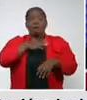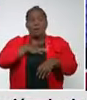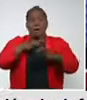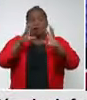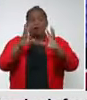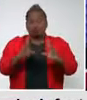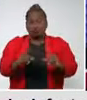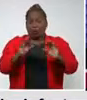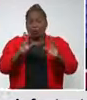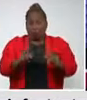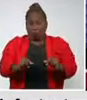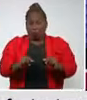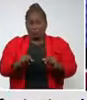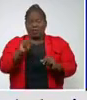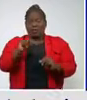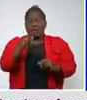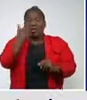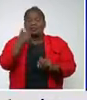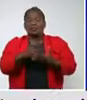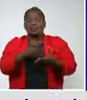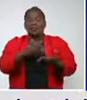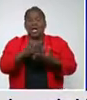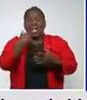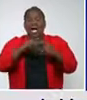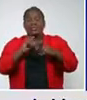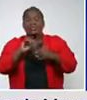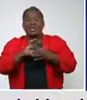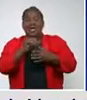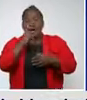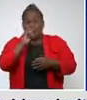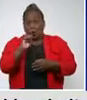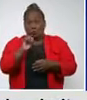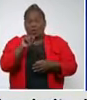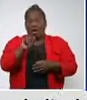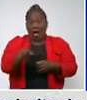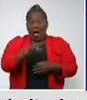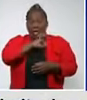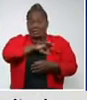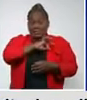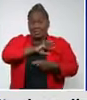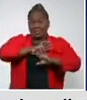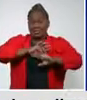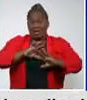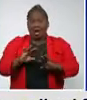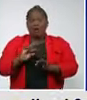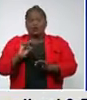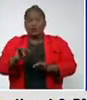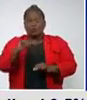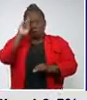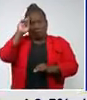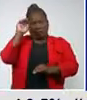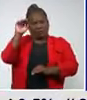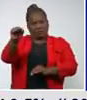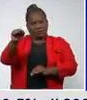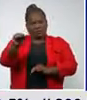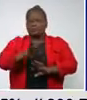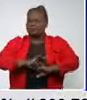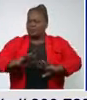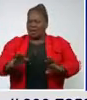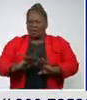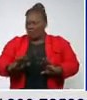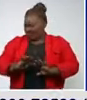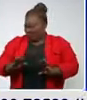para poder tomar esa decisión. O sea, que en caso de que hayan síntomas ya es un caso sospechoso y se ingresa. Se